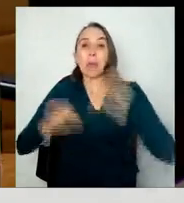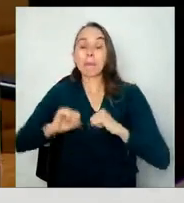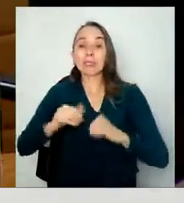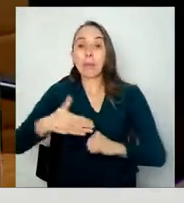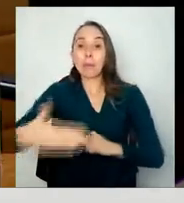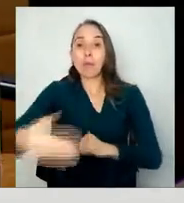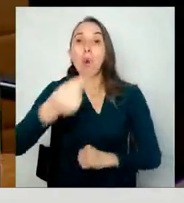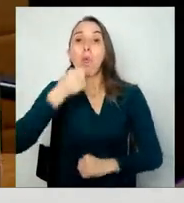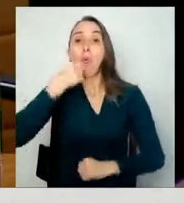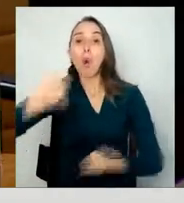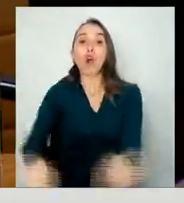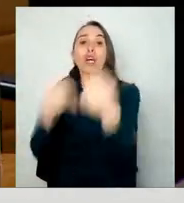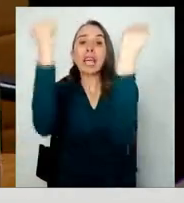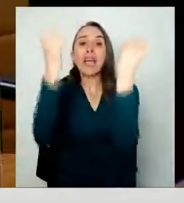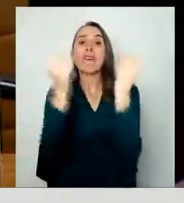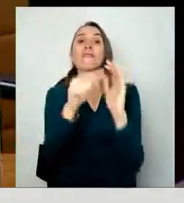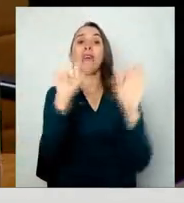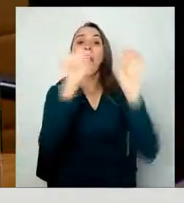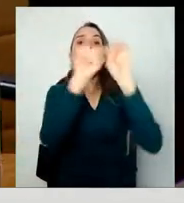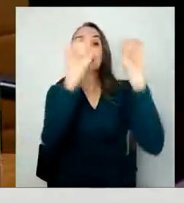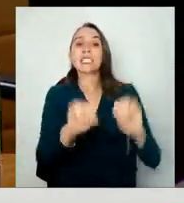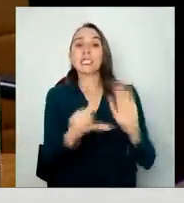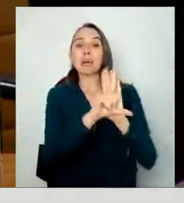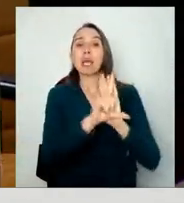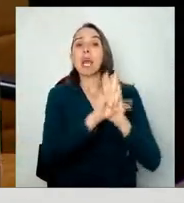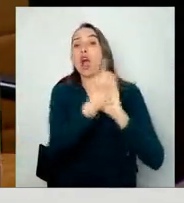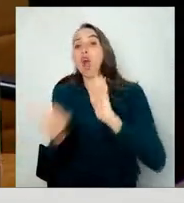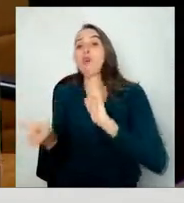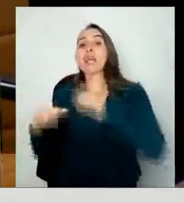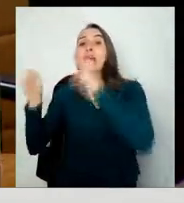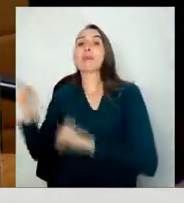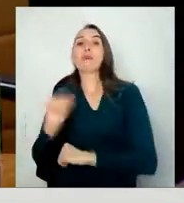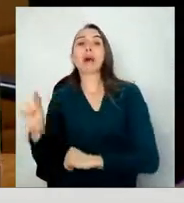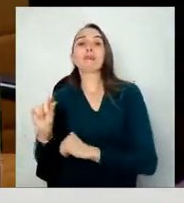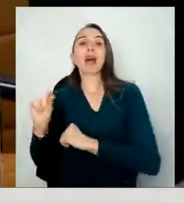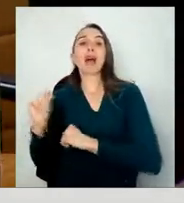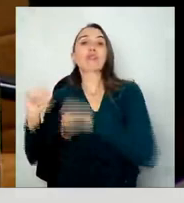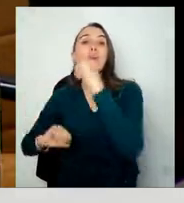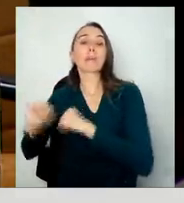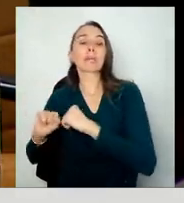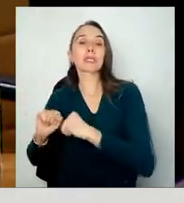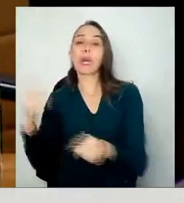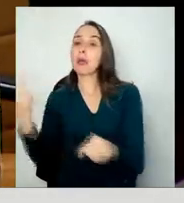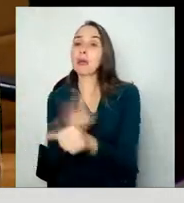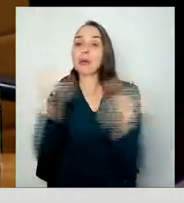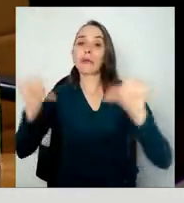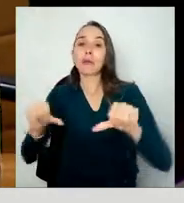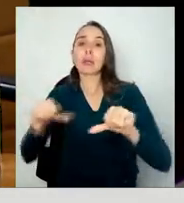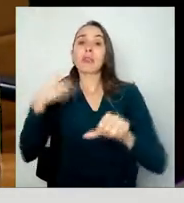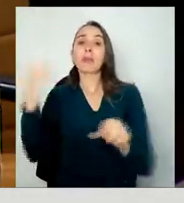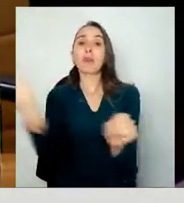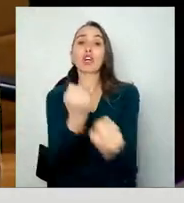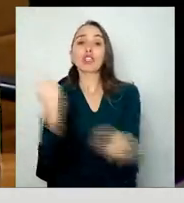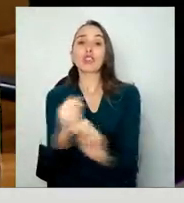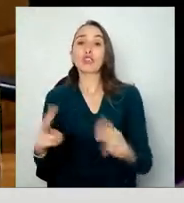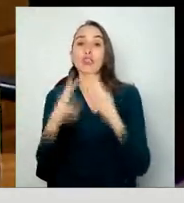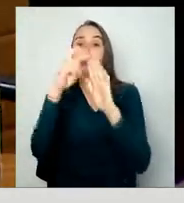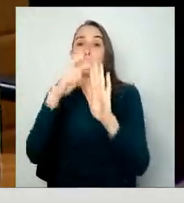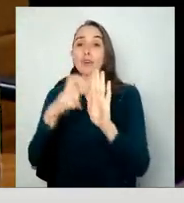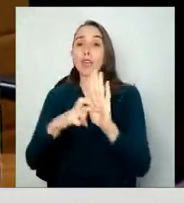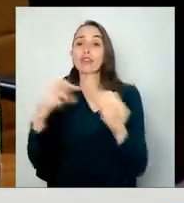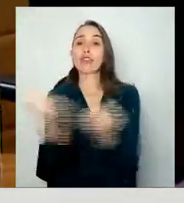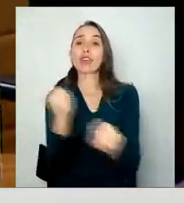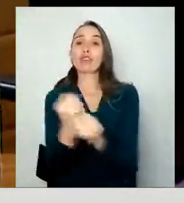pero el sistema la ley los obliga a adjudicar las empresas Y eso perjudica mucho luego la ejecución de los proyectos lo mismo